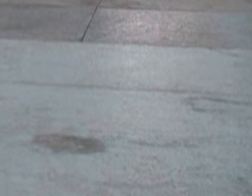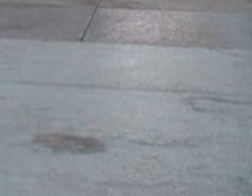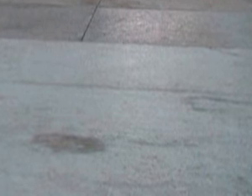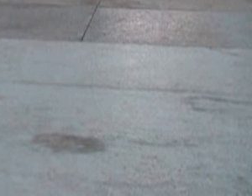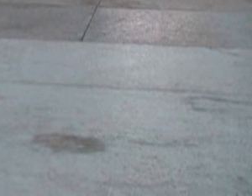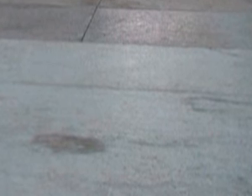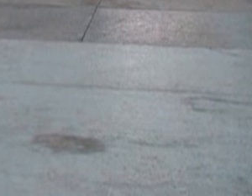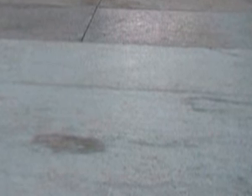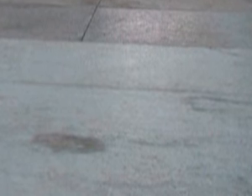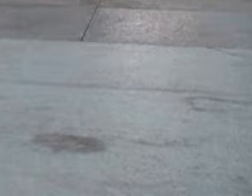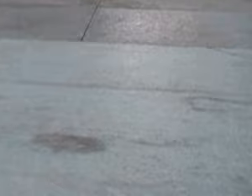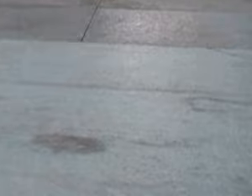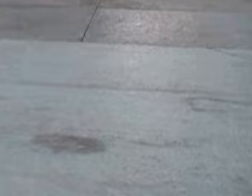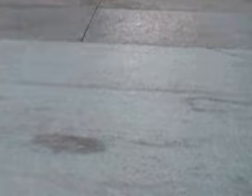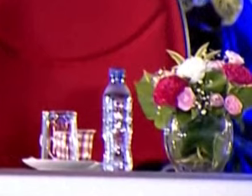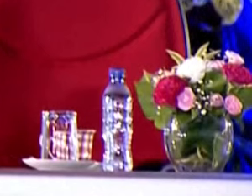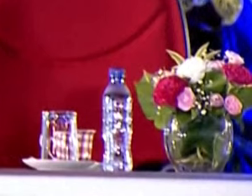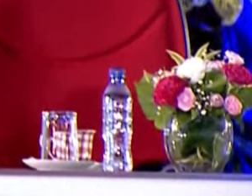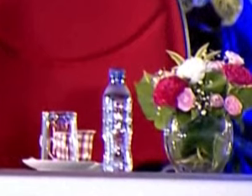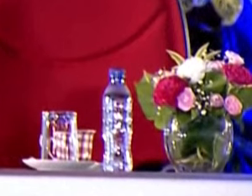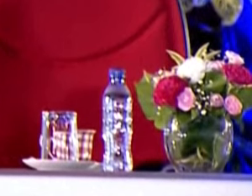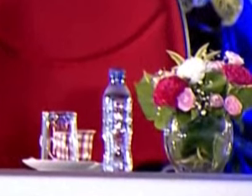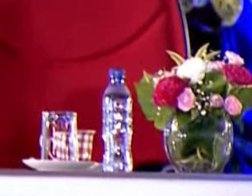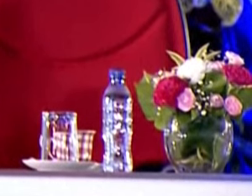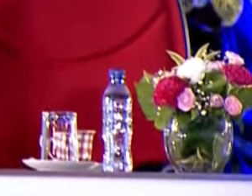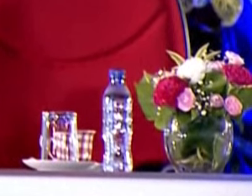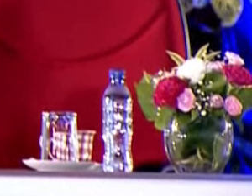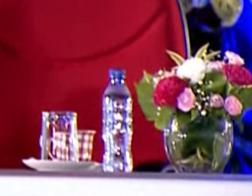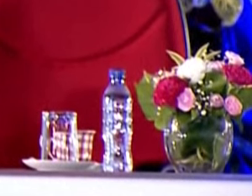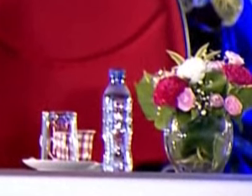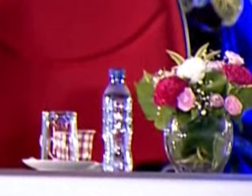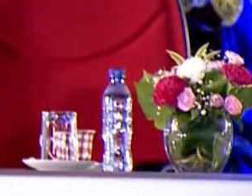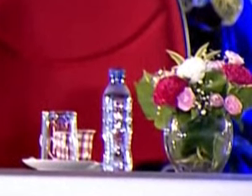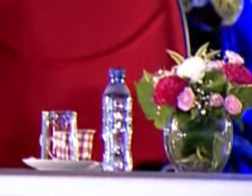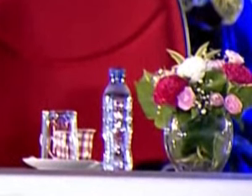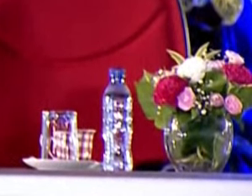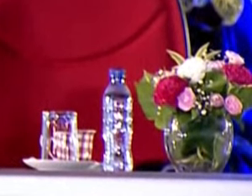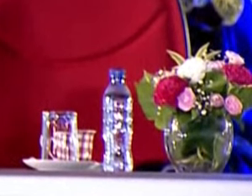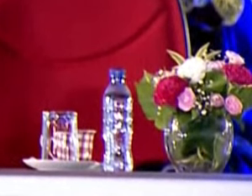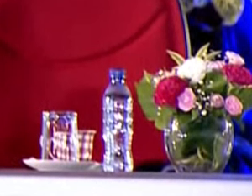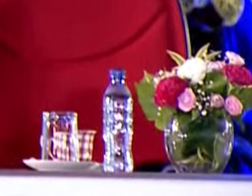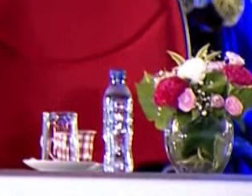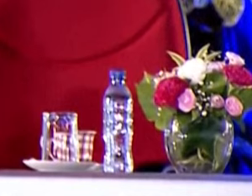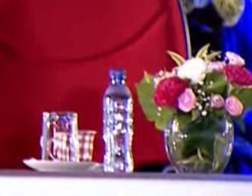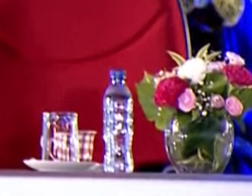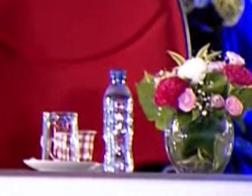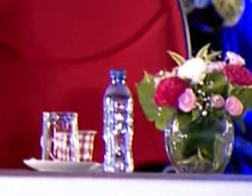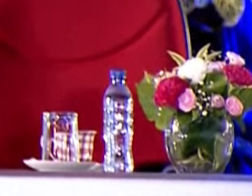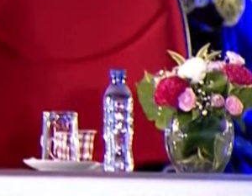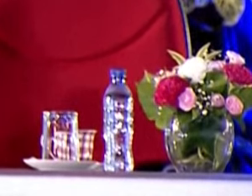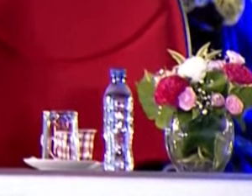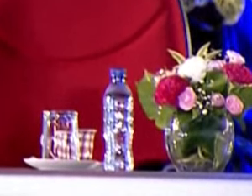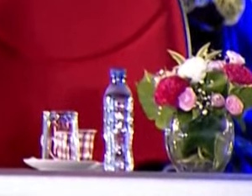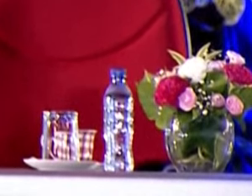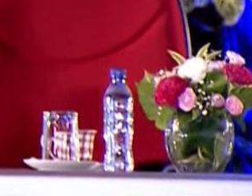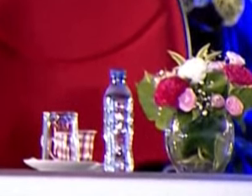disidentes por el gobierno de Ortega tras acusarlos de traición a la patria en 2023 el gobierno excarcel expulsó del país y despojó